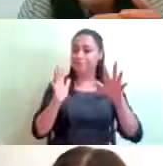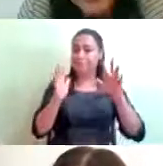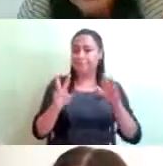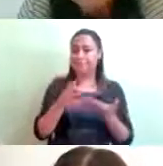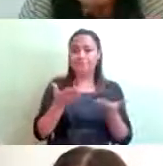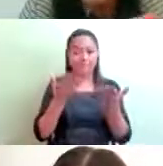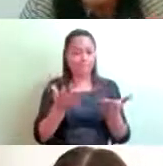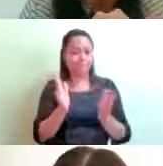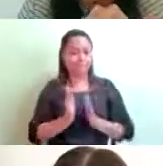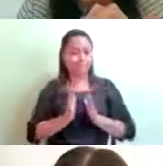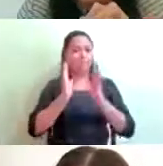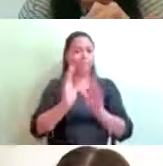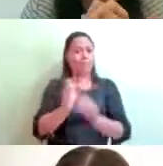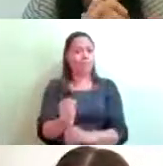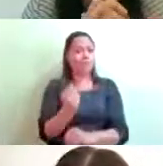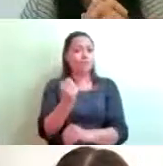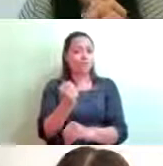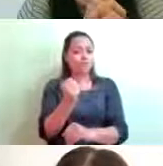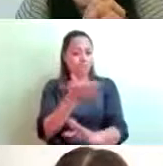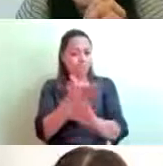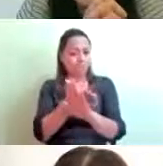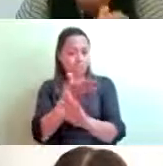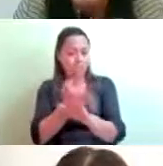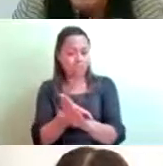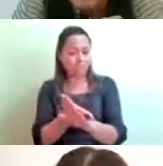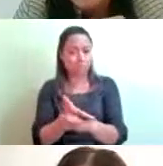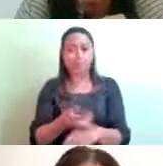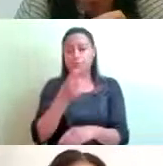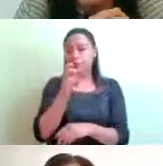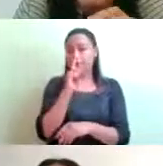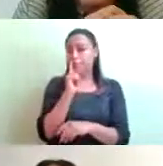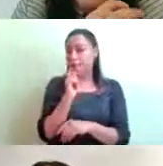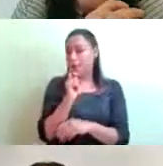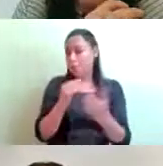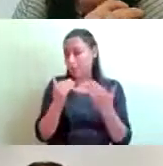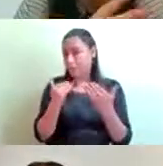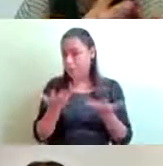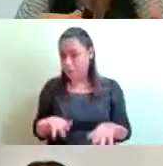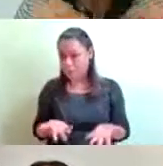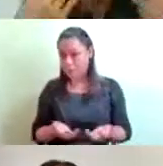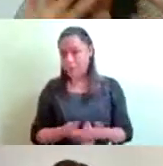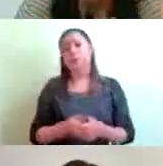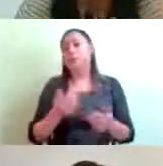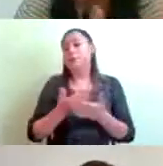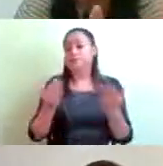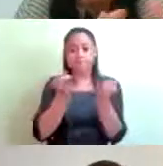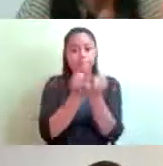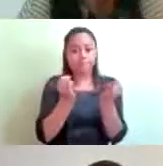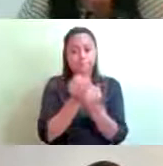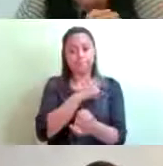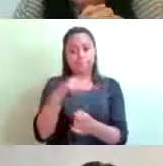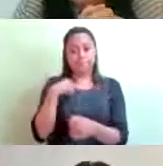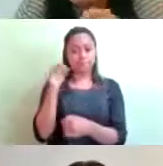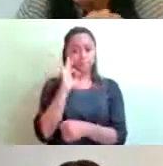este impacto tan fuerte en la disponibilidad física del agua, aun y cuando tengamos